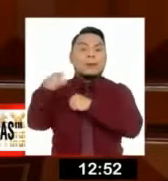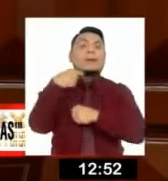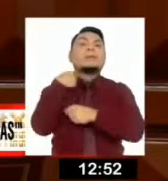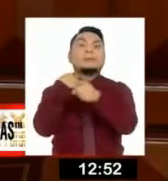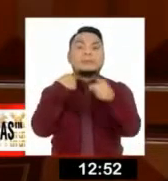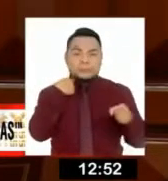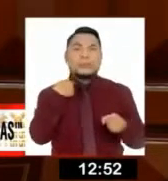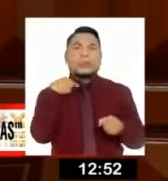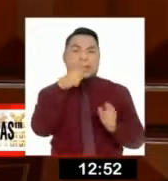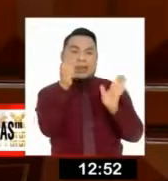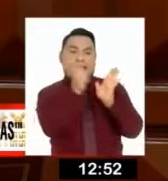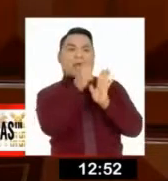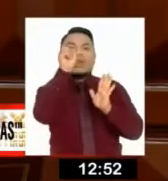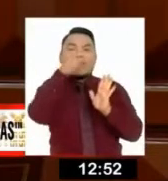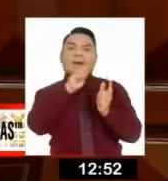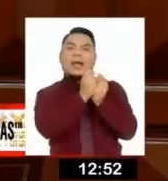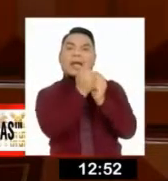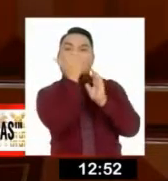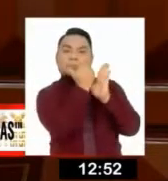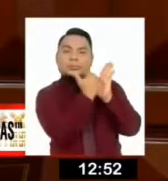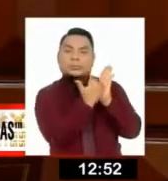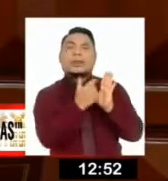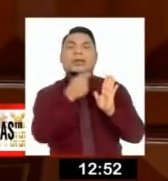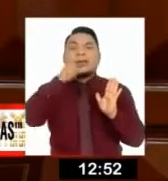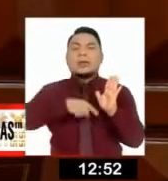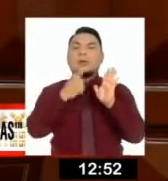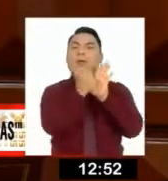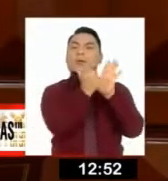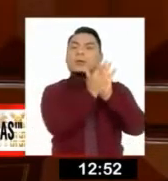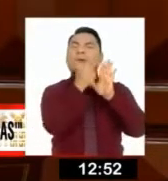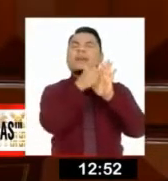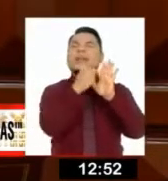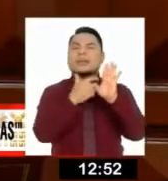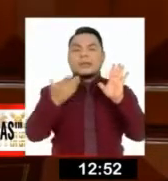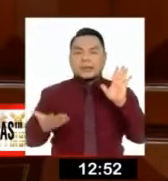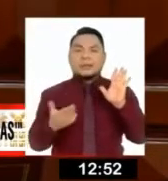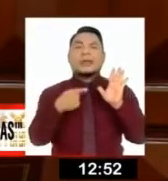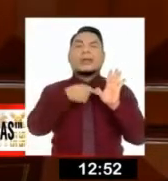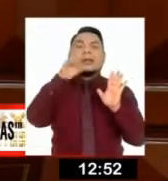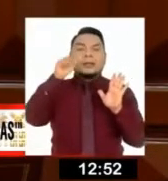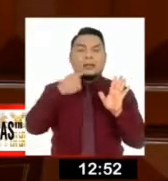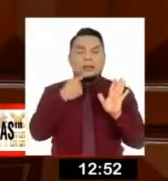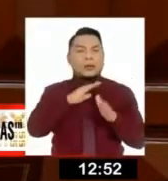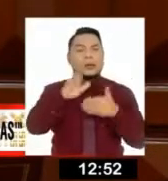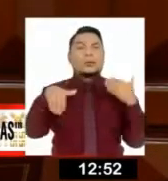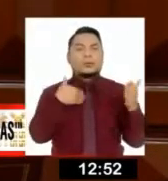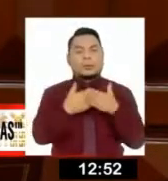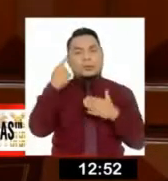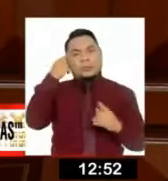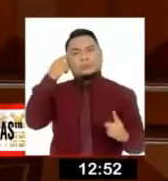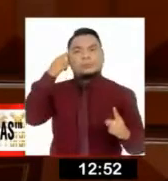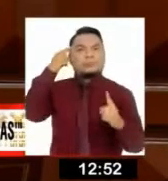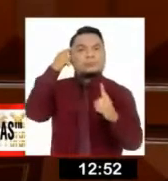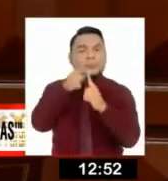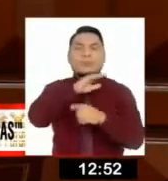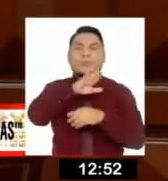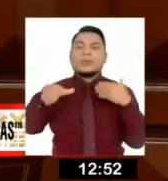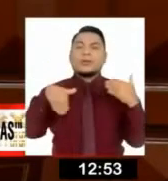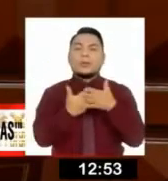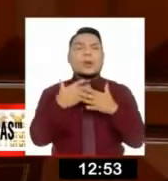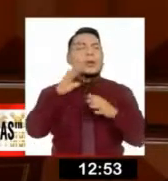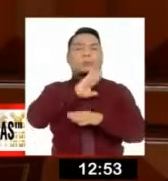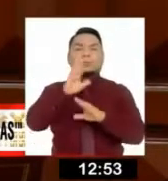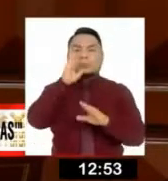implicados. Debemos contar con una legislación que desaliente la criminalidad de todo